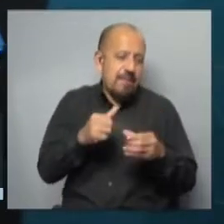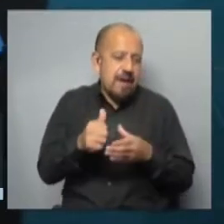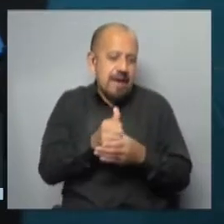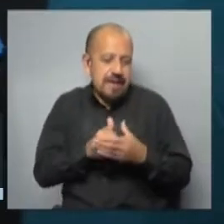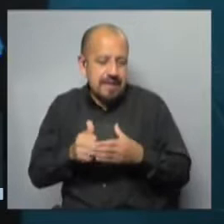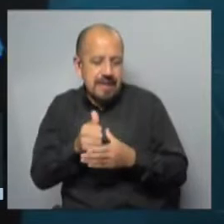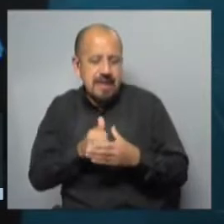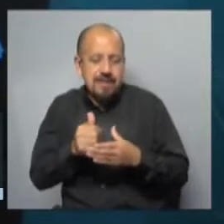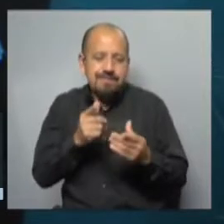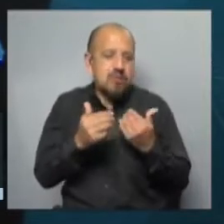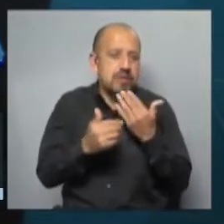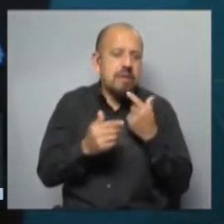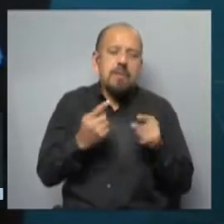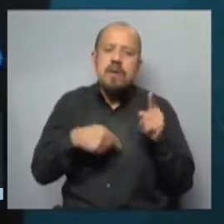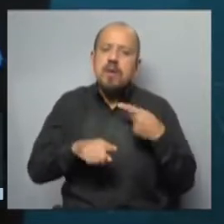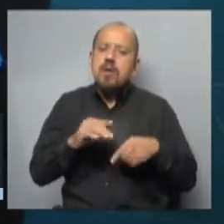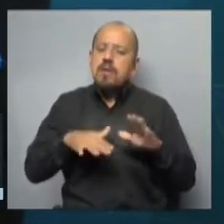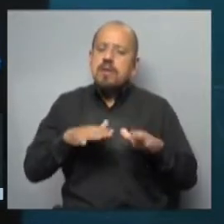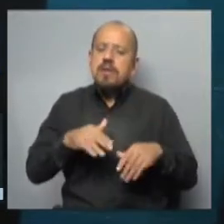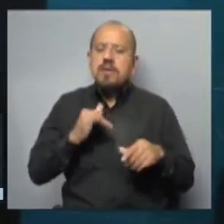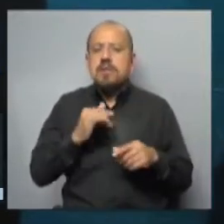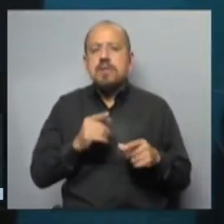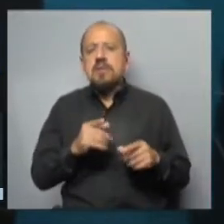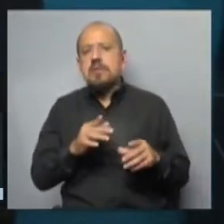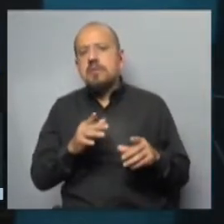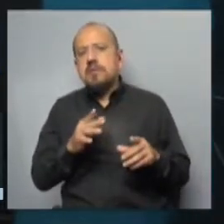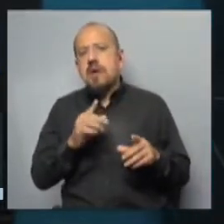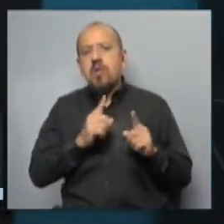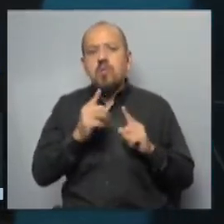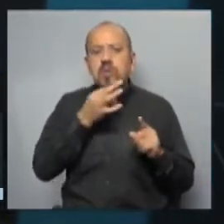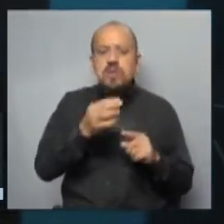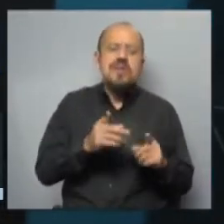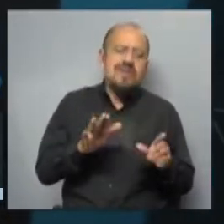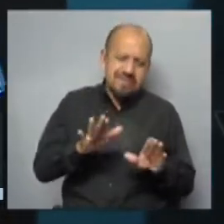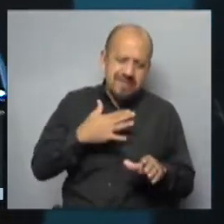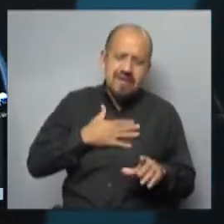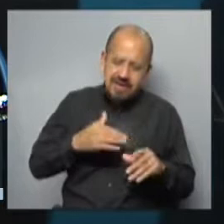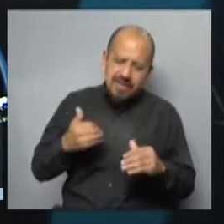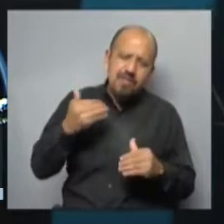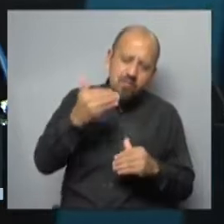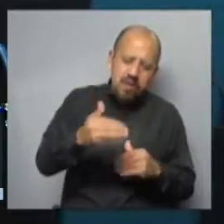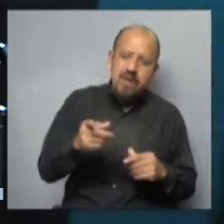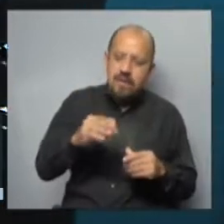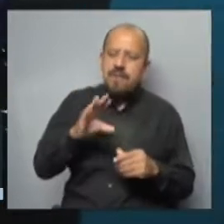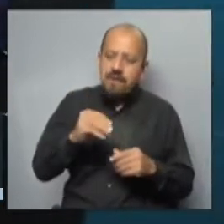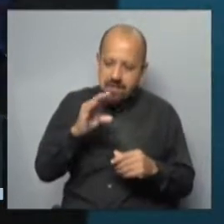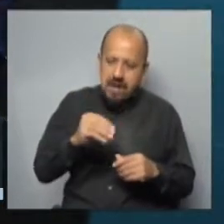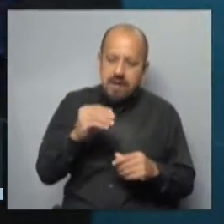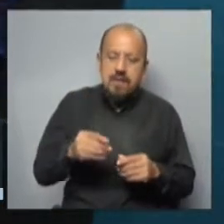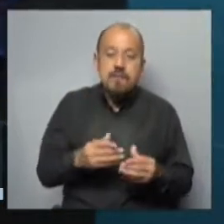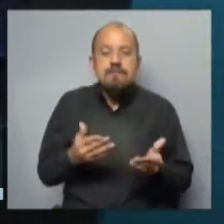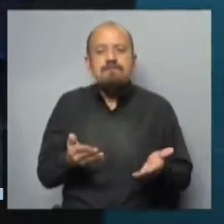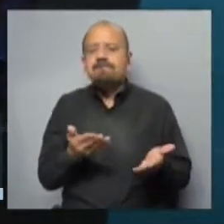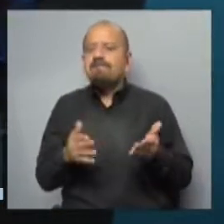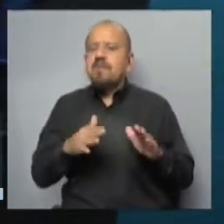es que discriminen pero a veces dicen que no que no es así que va a hablar después qué no sé cómo